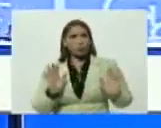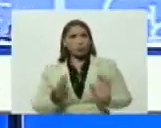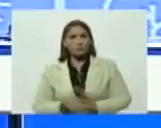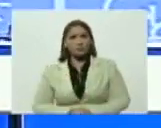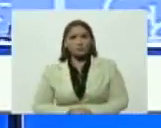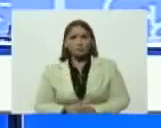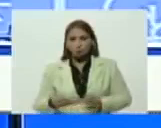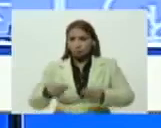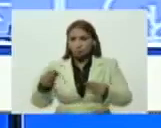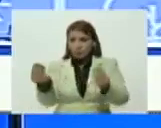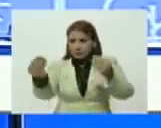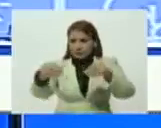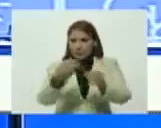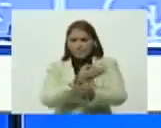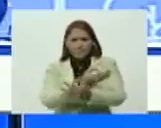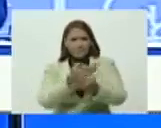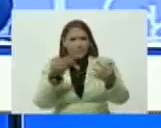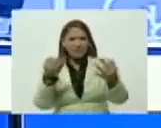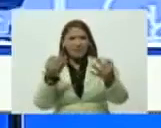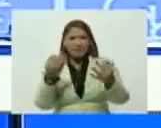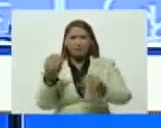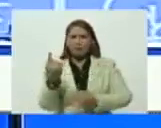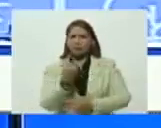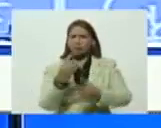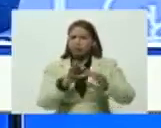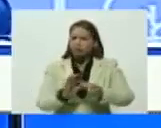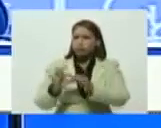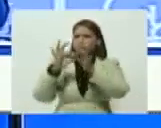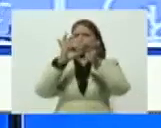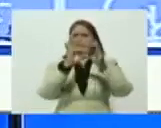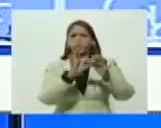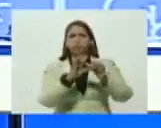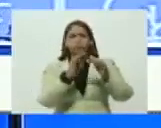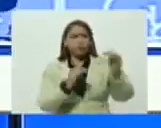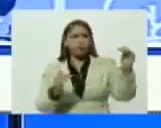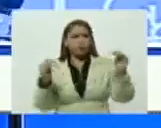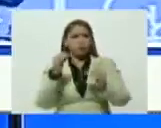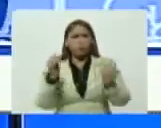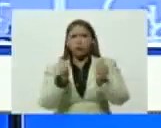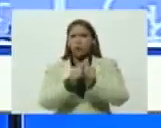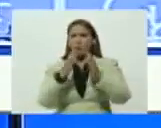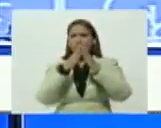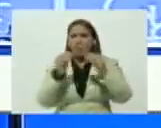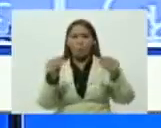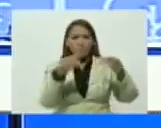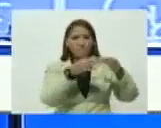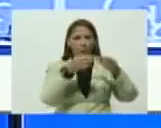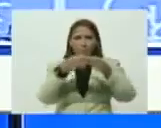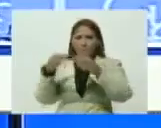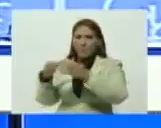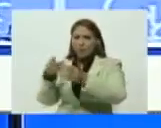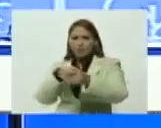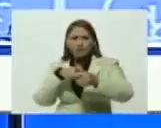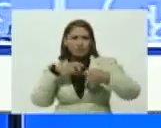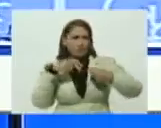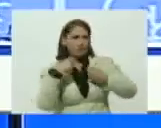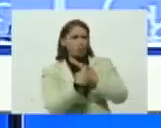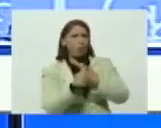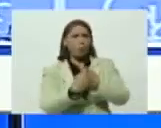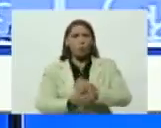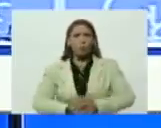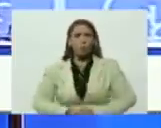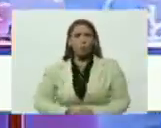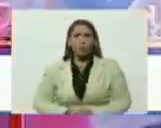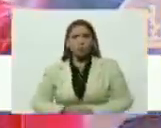una alianza perfecta, unitaria, de unión superior con todos los partidos del gran polo patriótico,